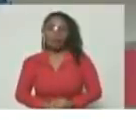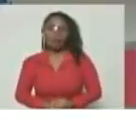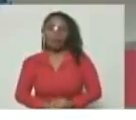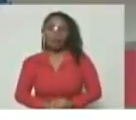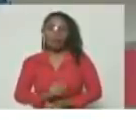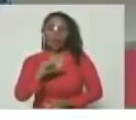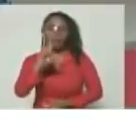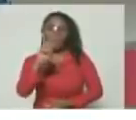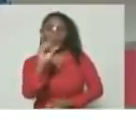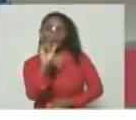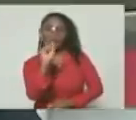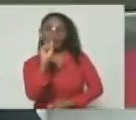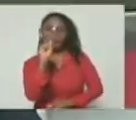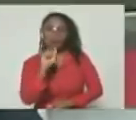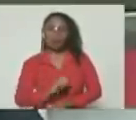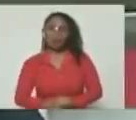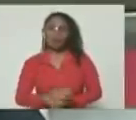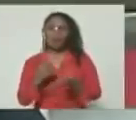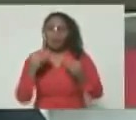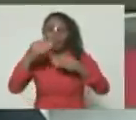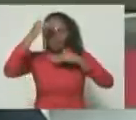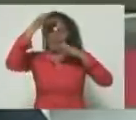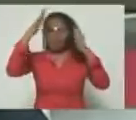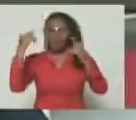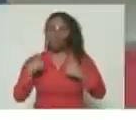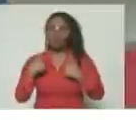Eduardo Martínez, lo he escuchado con mucha atención.